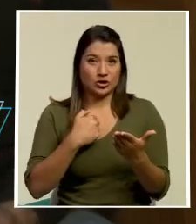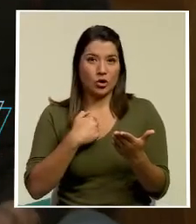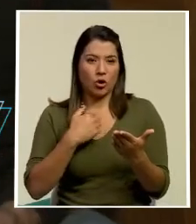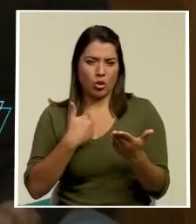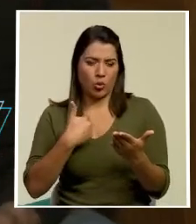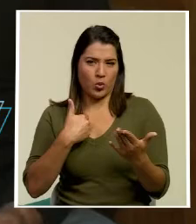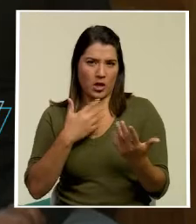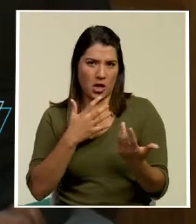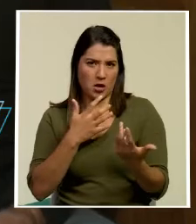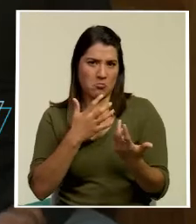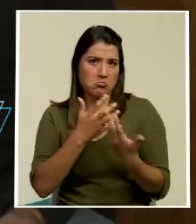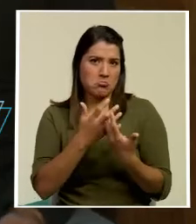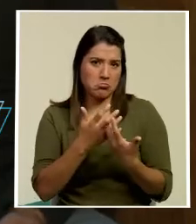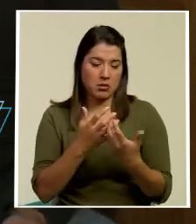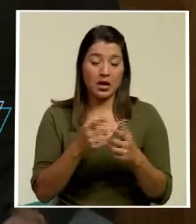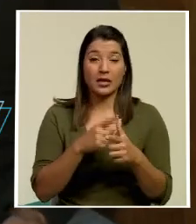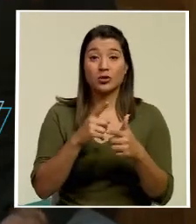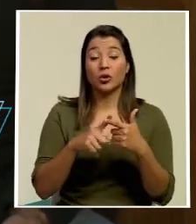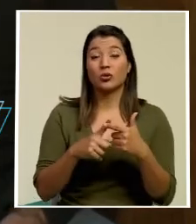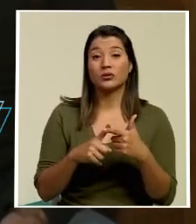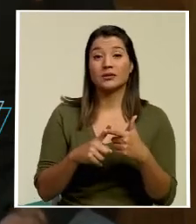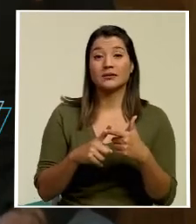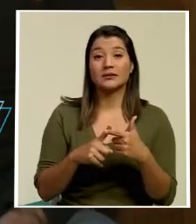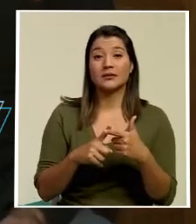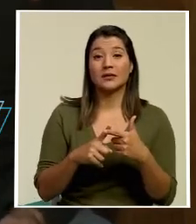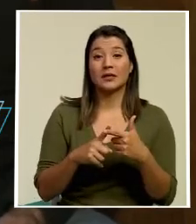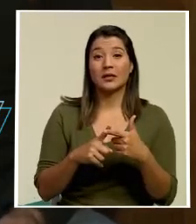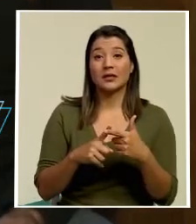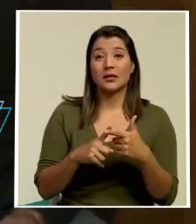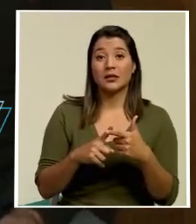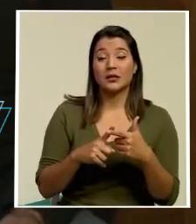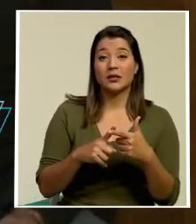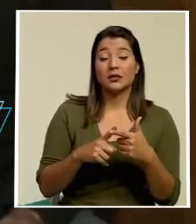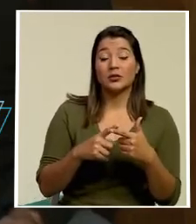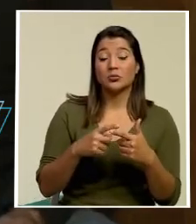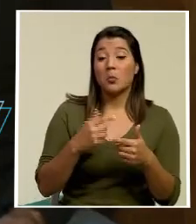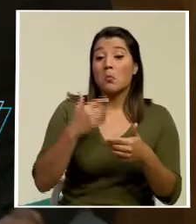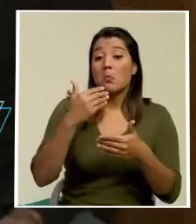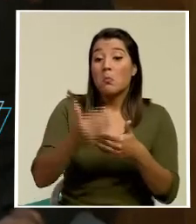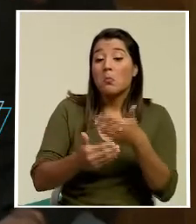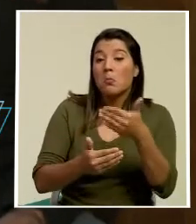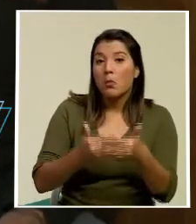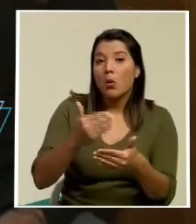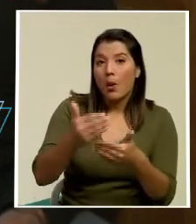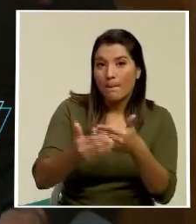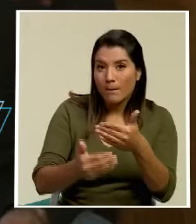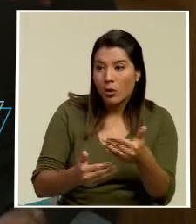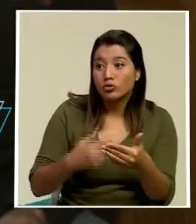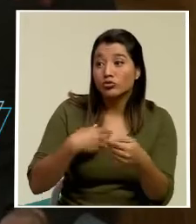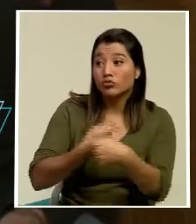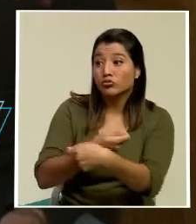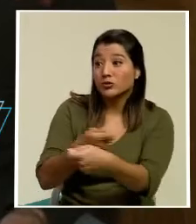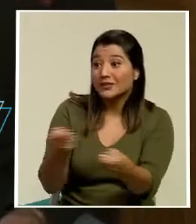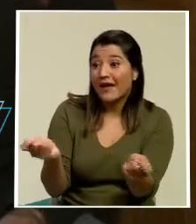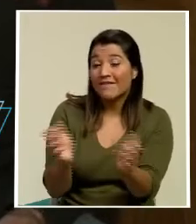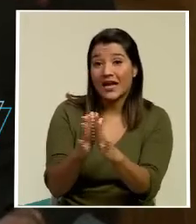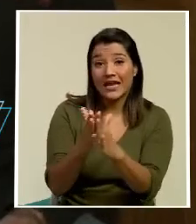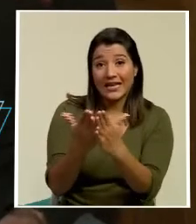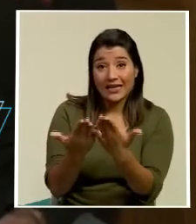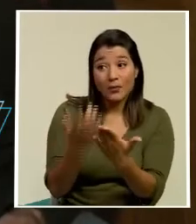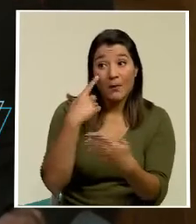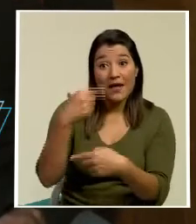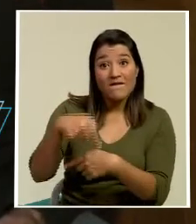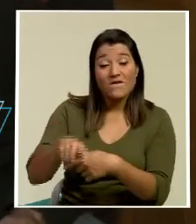cercano. Entonces, se fueron acercando, fui dándoles libros para que se